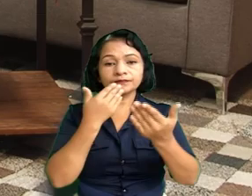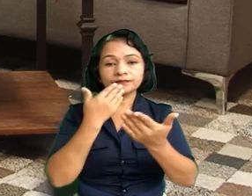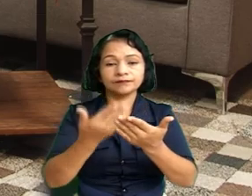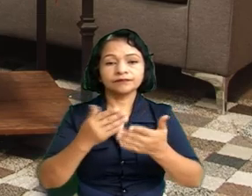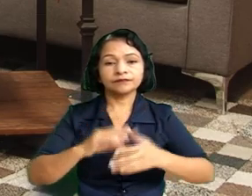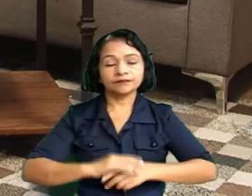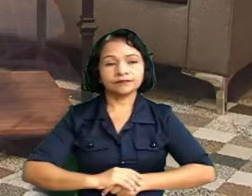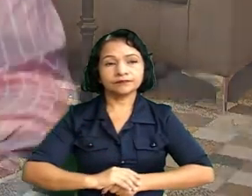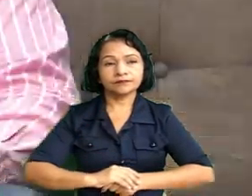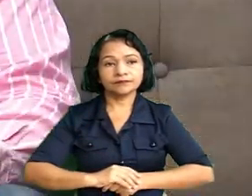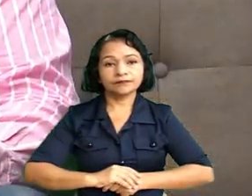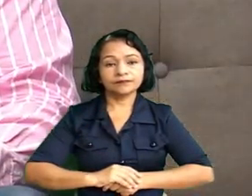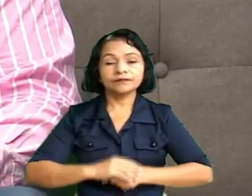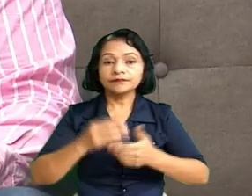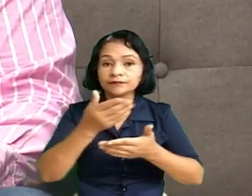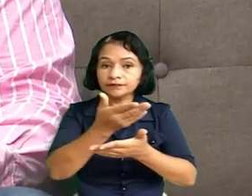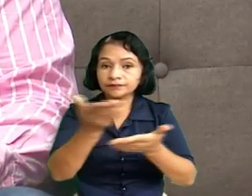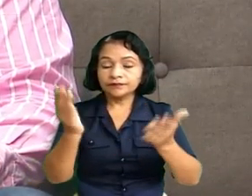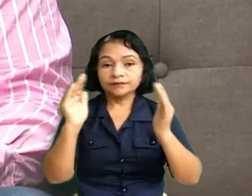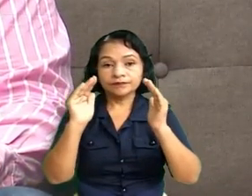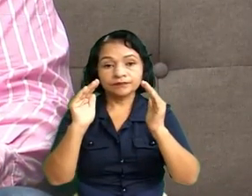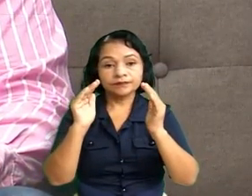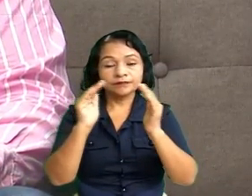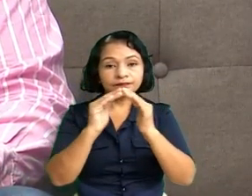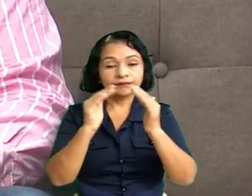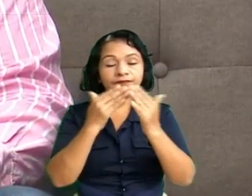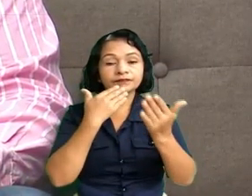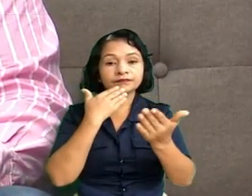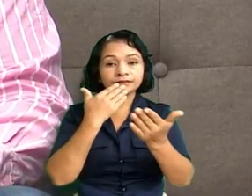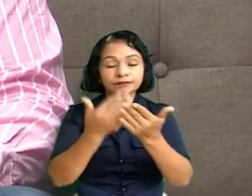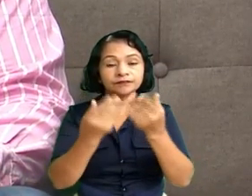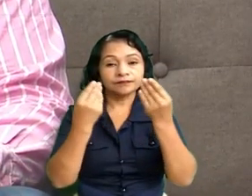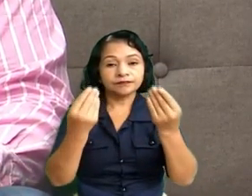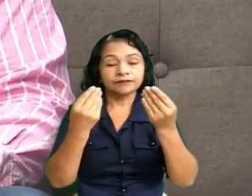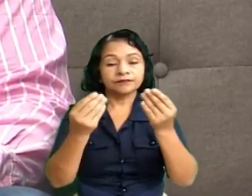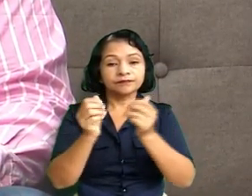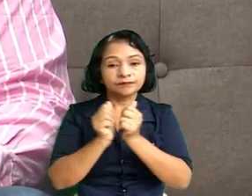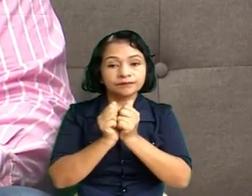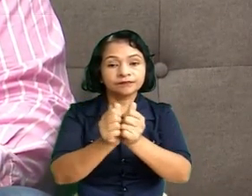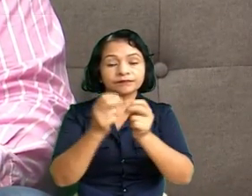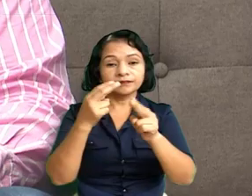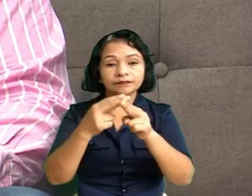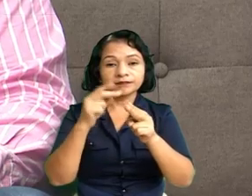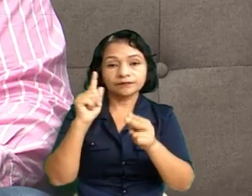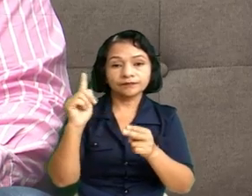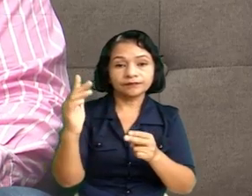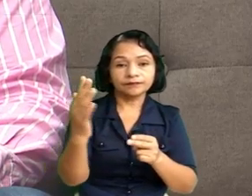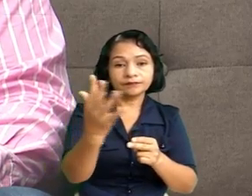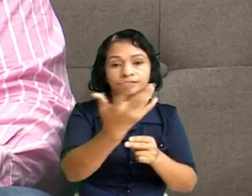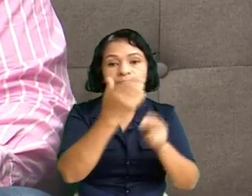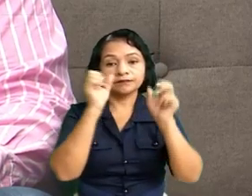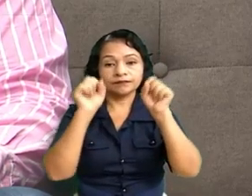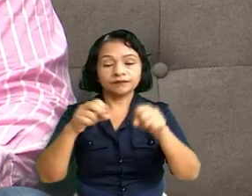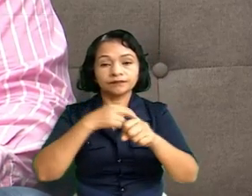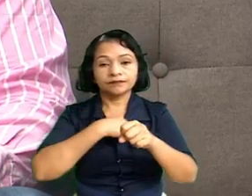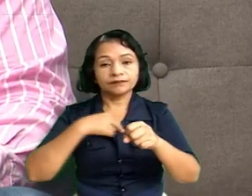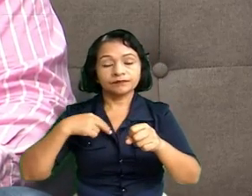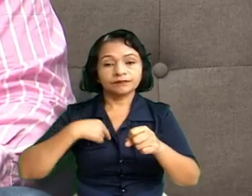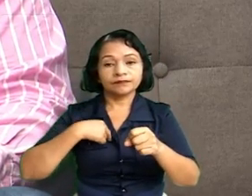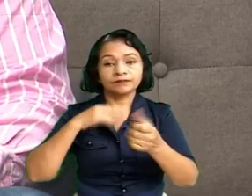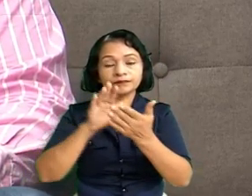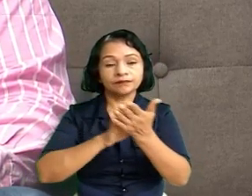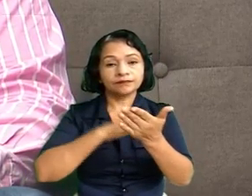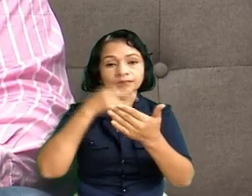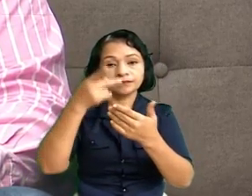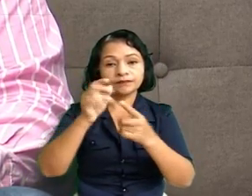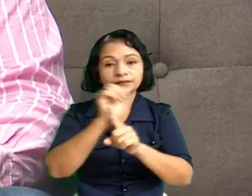Gracias, Elma. Y a usted que esté en su hogar, muchísimas gracias por habernos acompañado. A nombre de todo el equipo que hace posible la transmisión de su programa